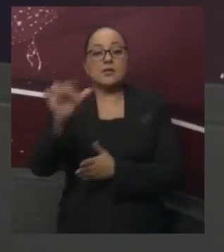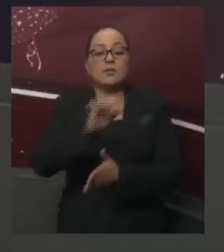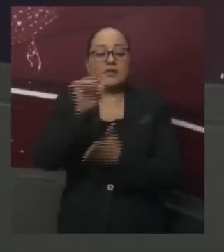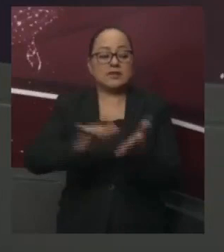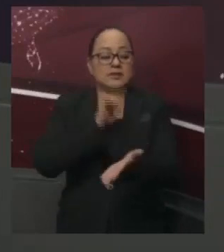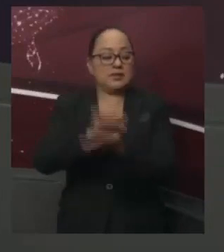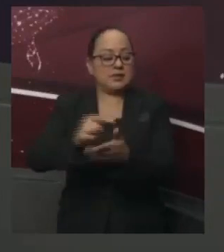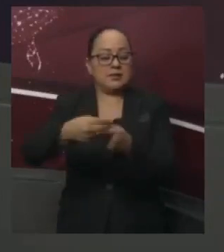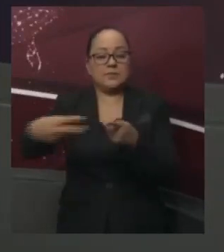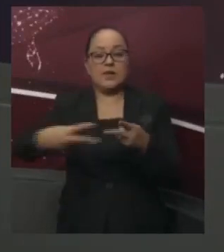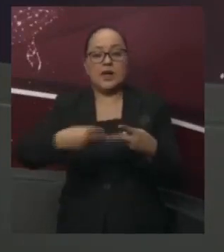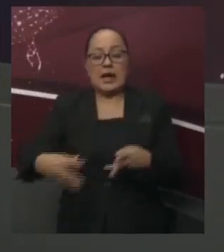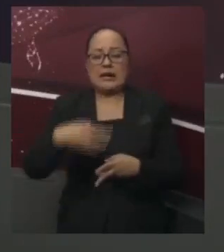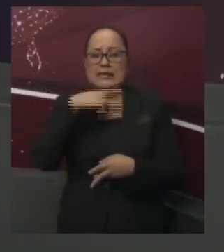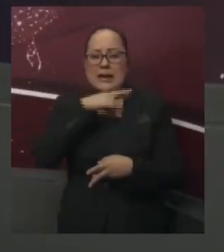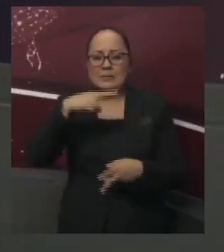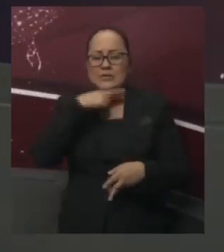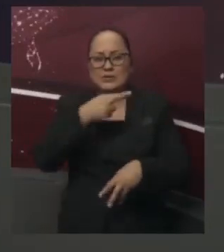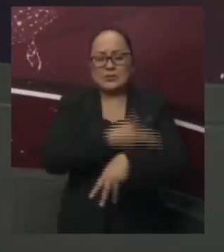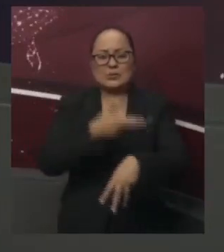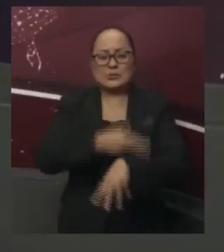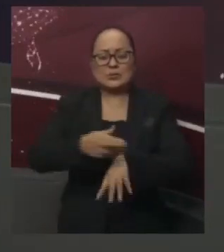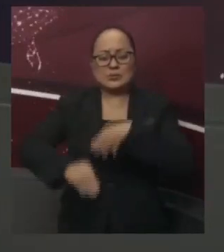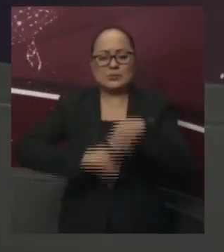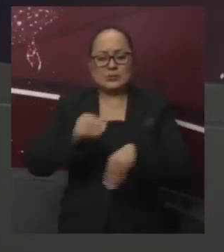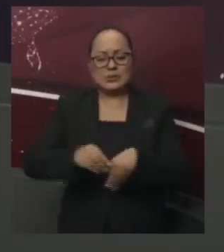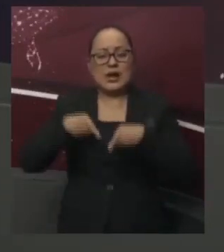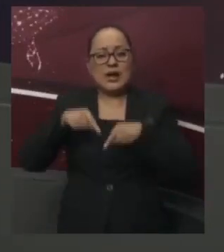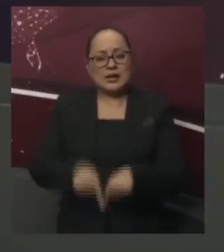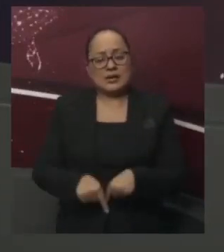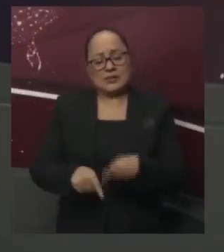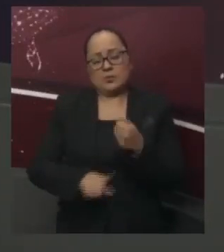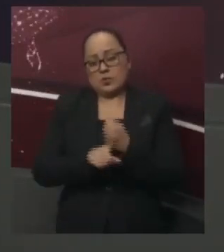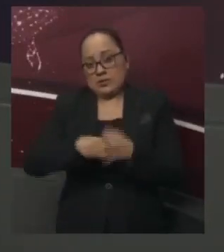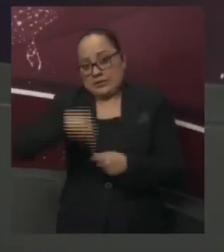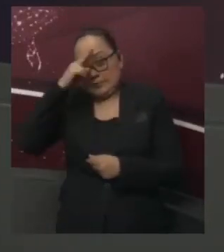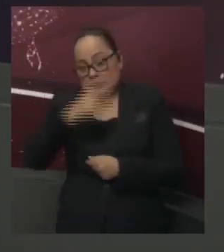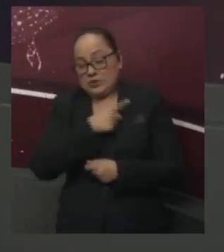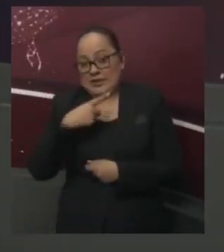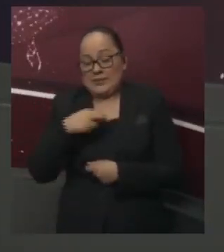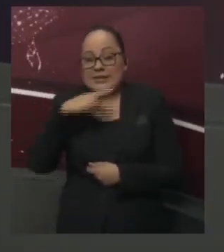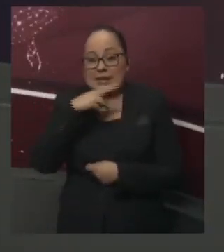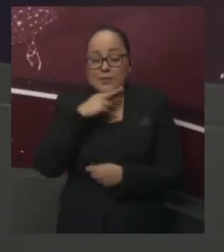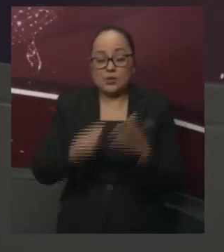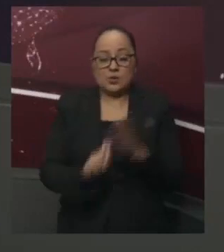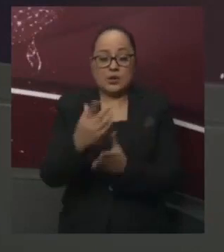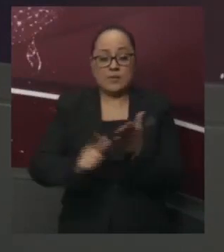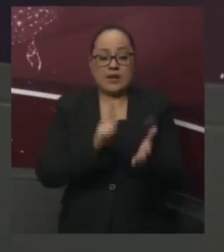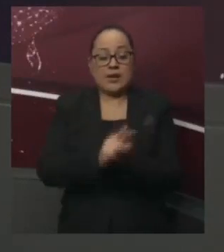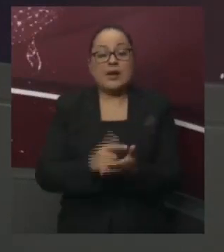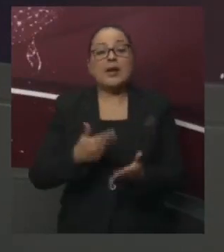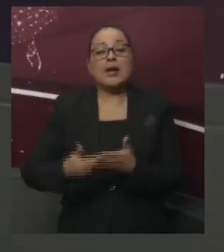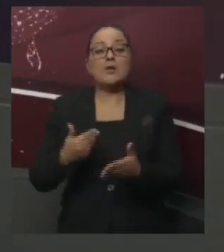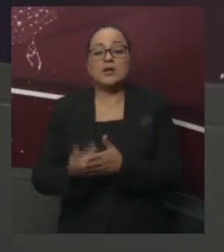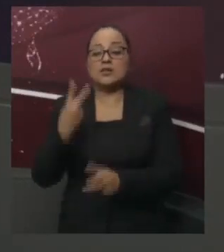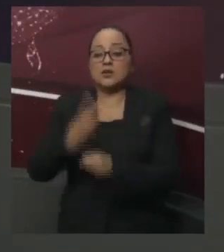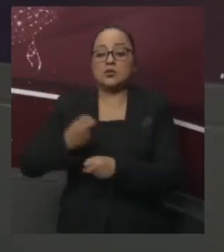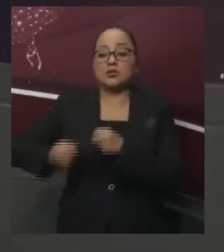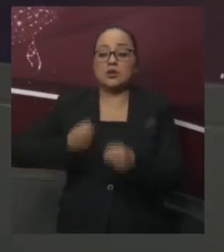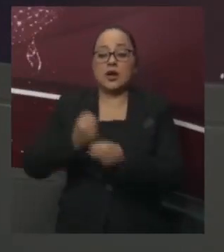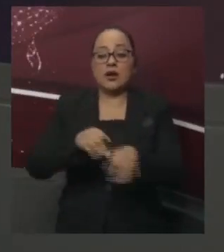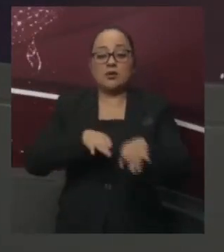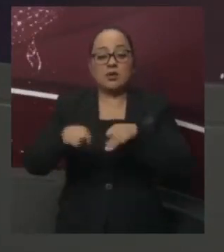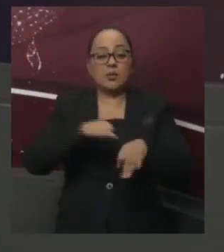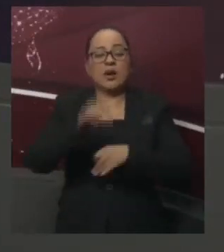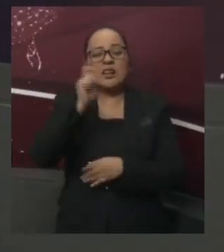celeridad impresionante por los evidentes problemas de seguridad que hay en México. Y pues ahora estamos a punto de iniciar un segundo año legislativo, ya está en operación